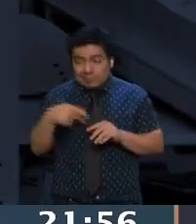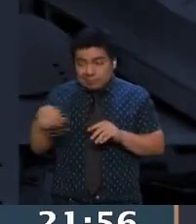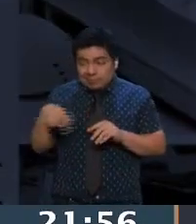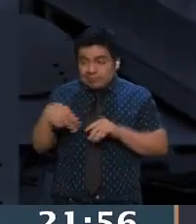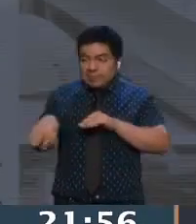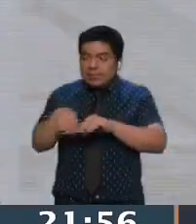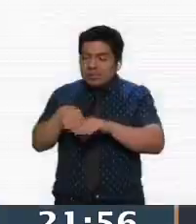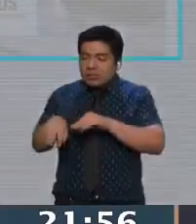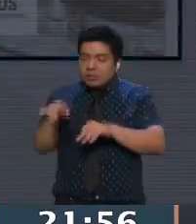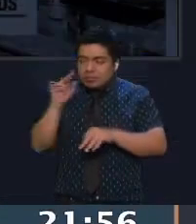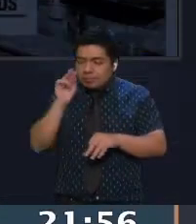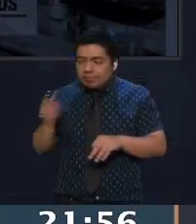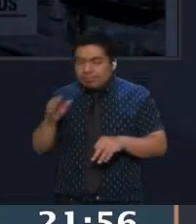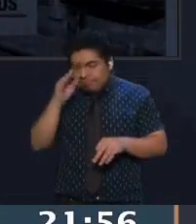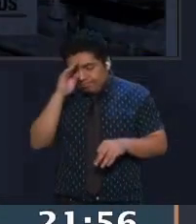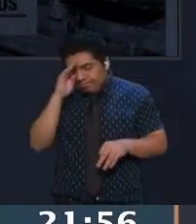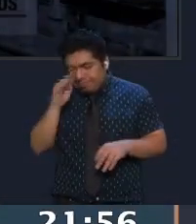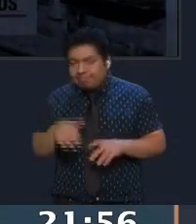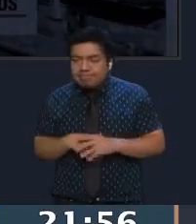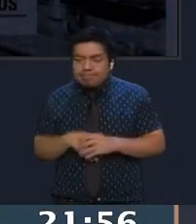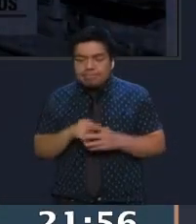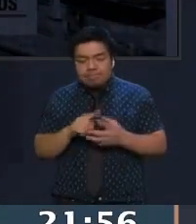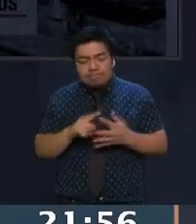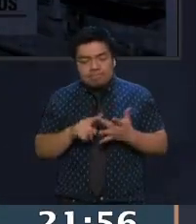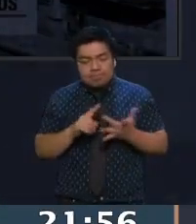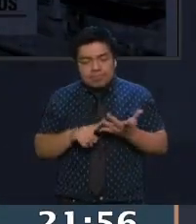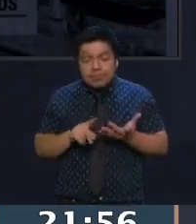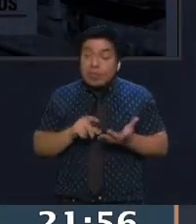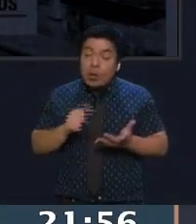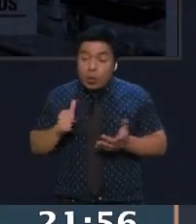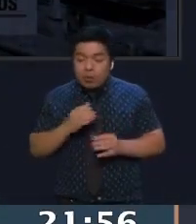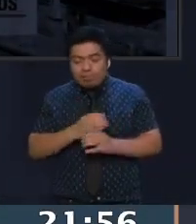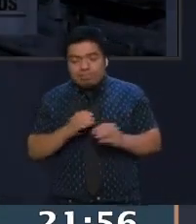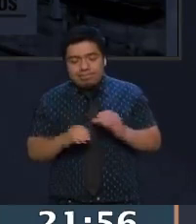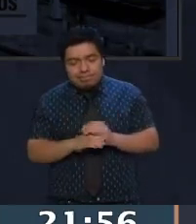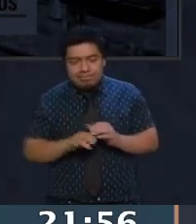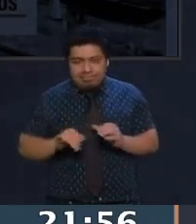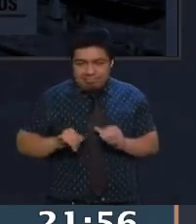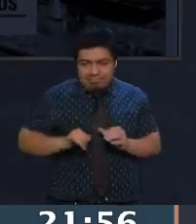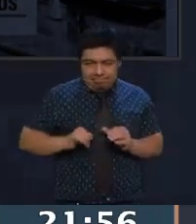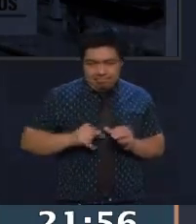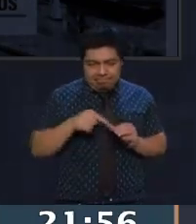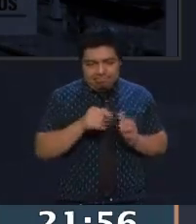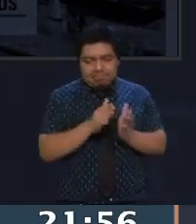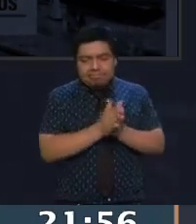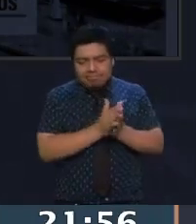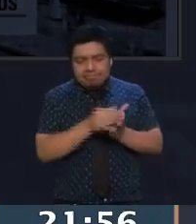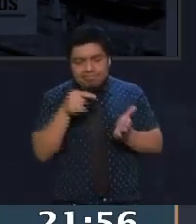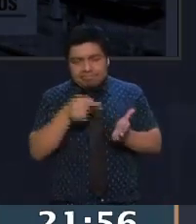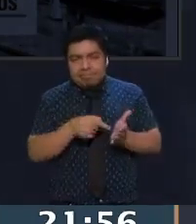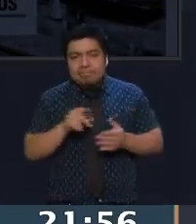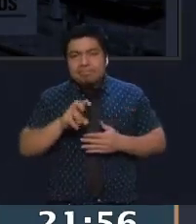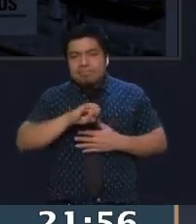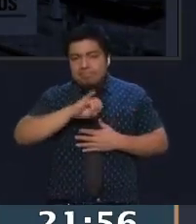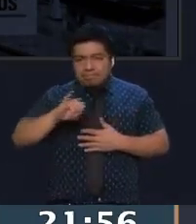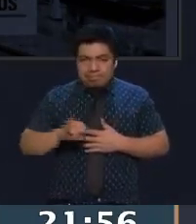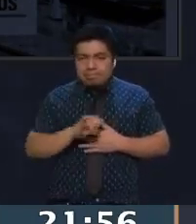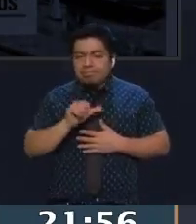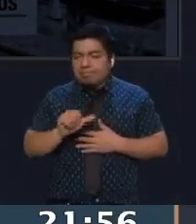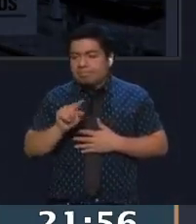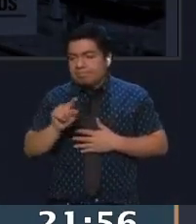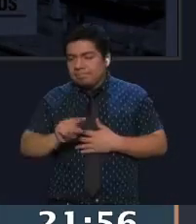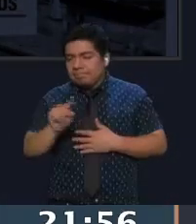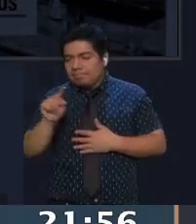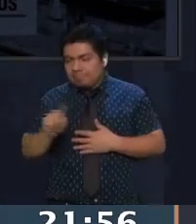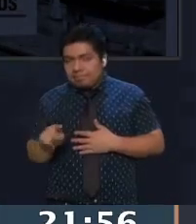jazzistas. Otra cosa interesante en cuanto a este libro, hay que mencionar que bueno, el jazz mexicano en